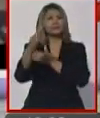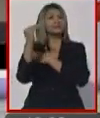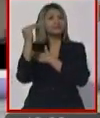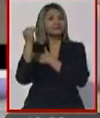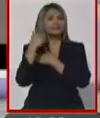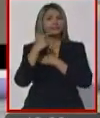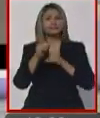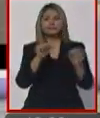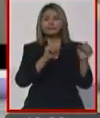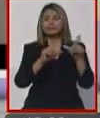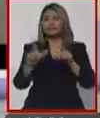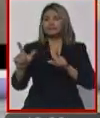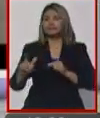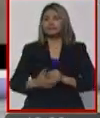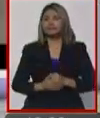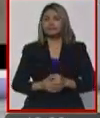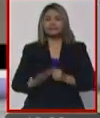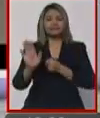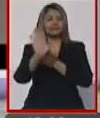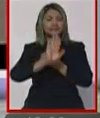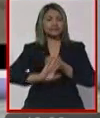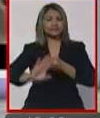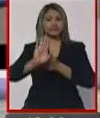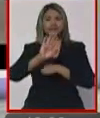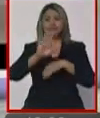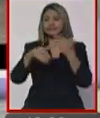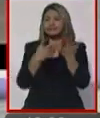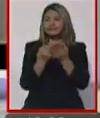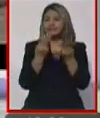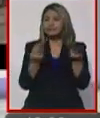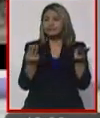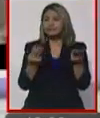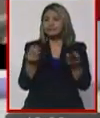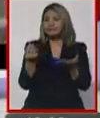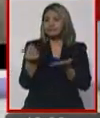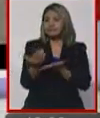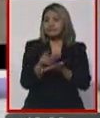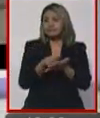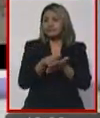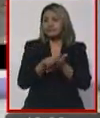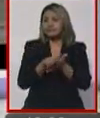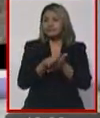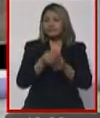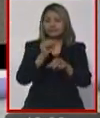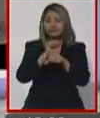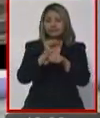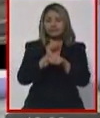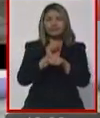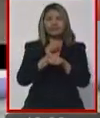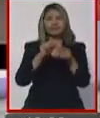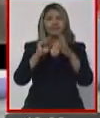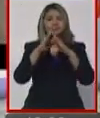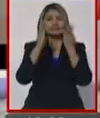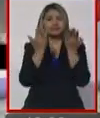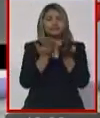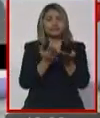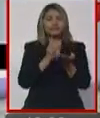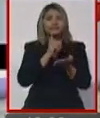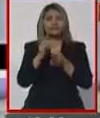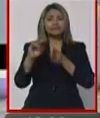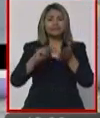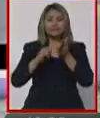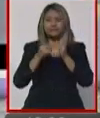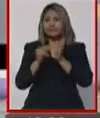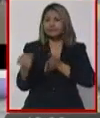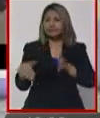Santa Cruz, que está dispuesta a defender los recursos, la regalía, que al final son obras, son escuelas, son